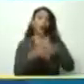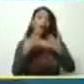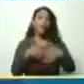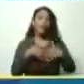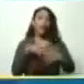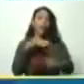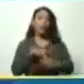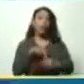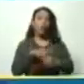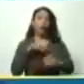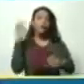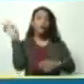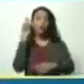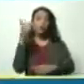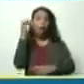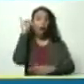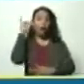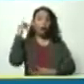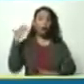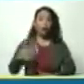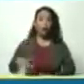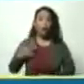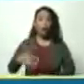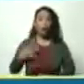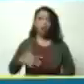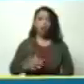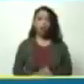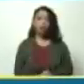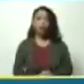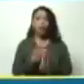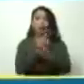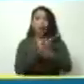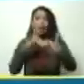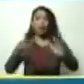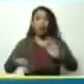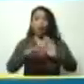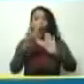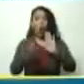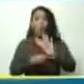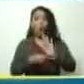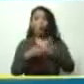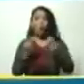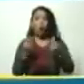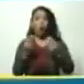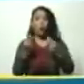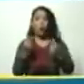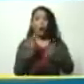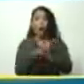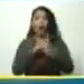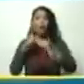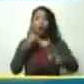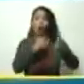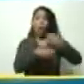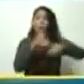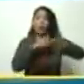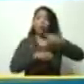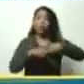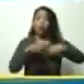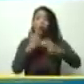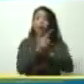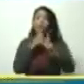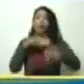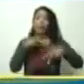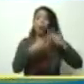petrolera Venezuela tiene derecho a la libertad económica a la libertad de comercio a la libertad de